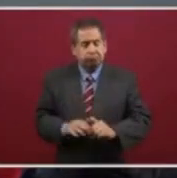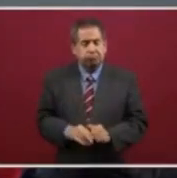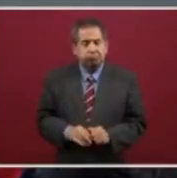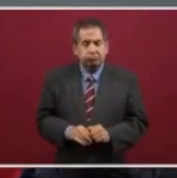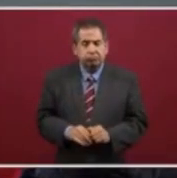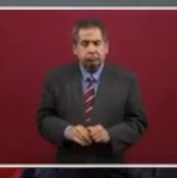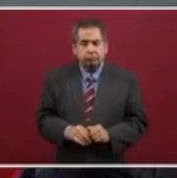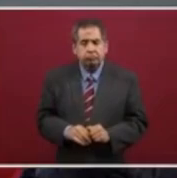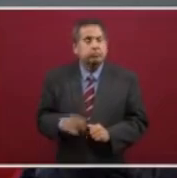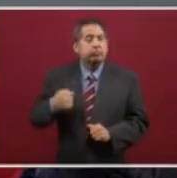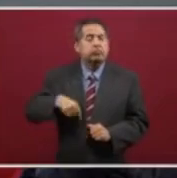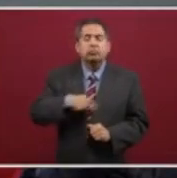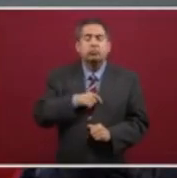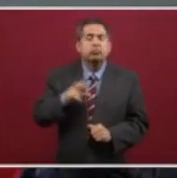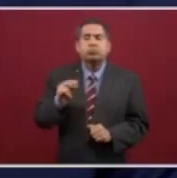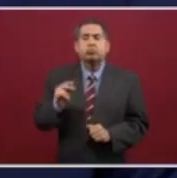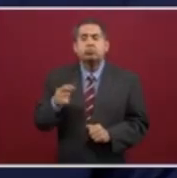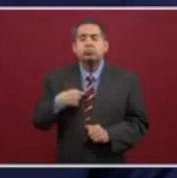porque no somos